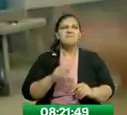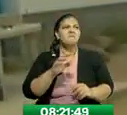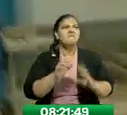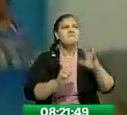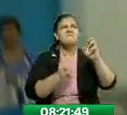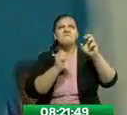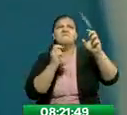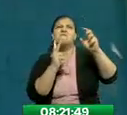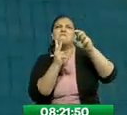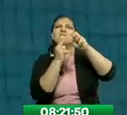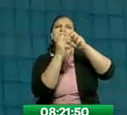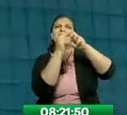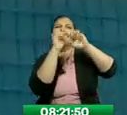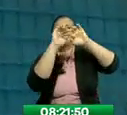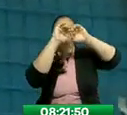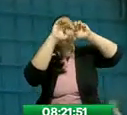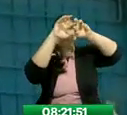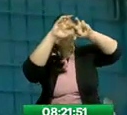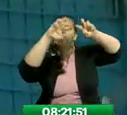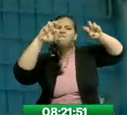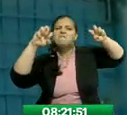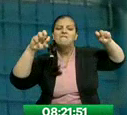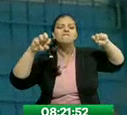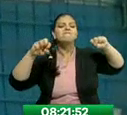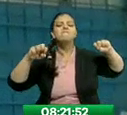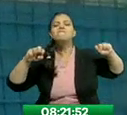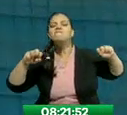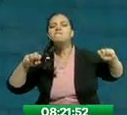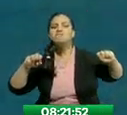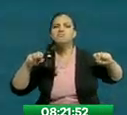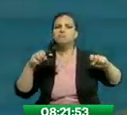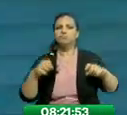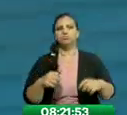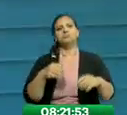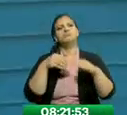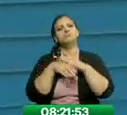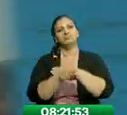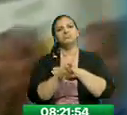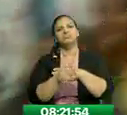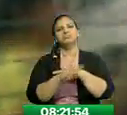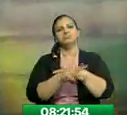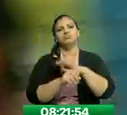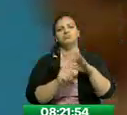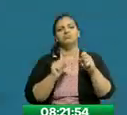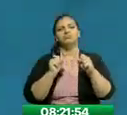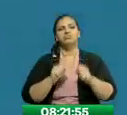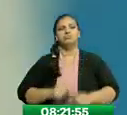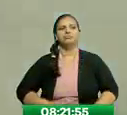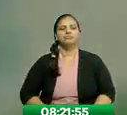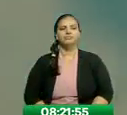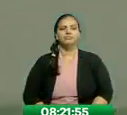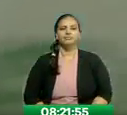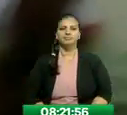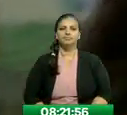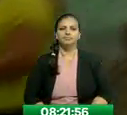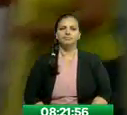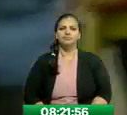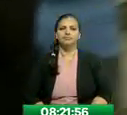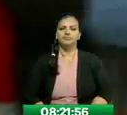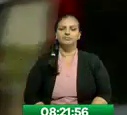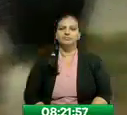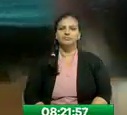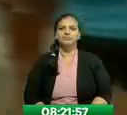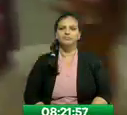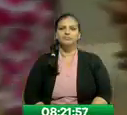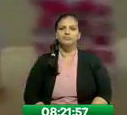púa para poder ingresar y cometer esta serie de atentados contra los pequeños y los